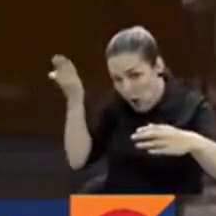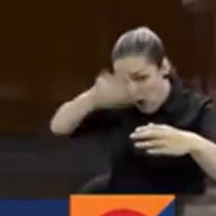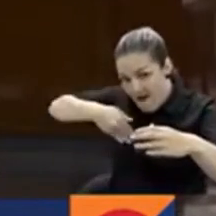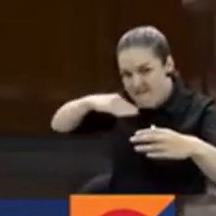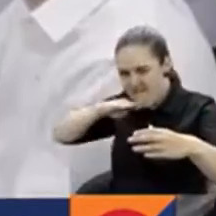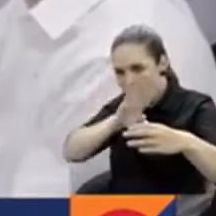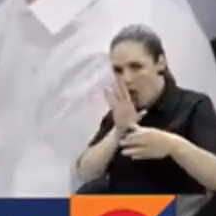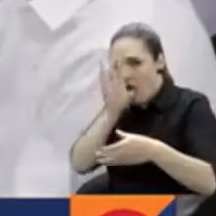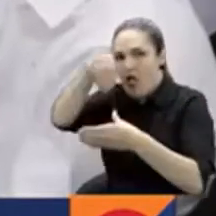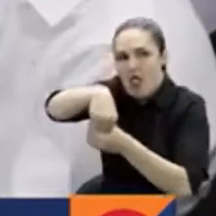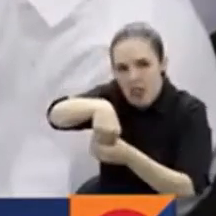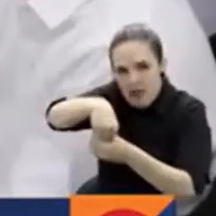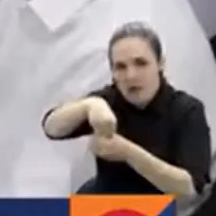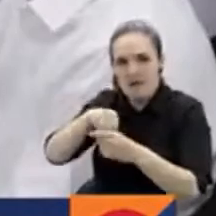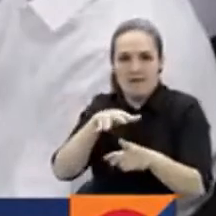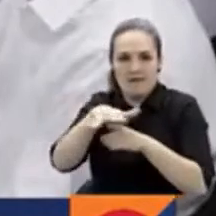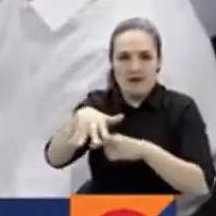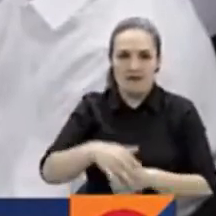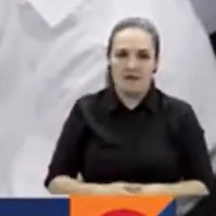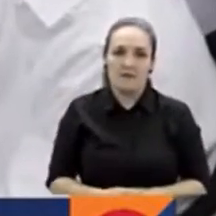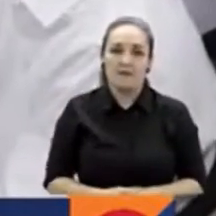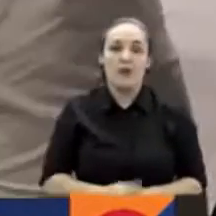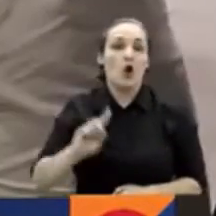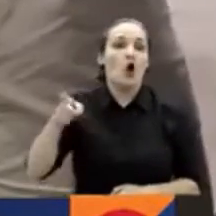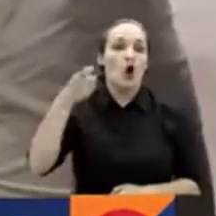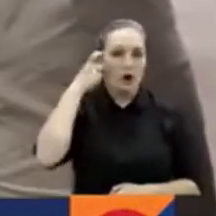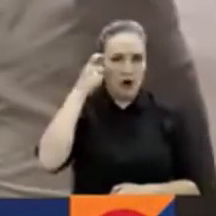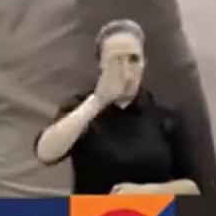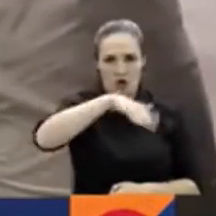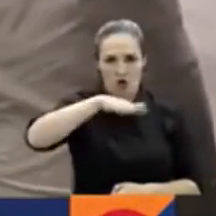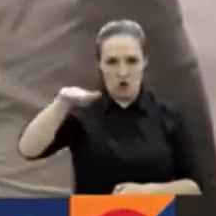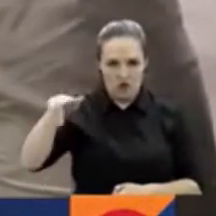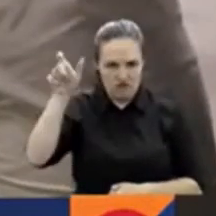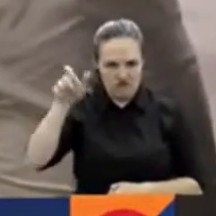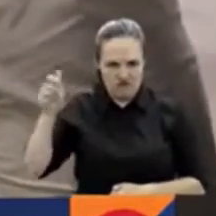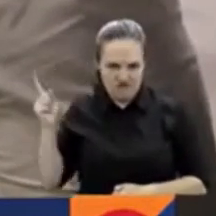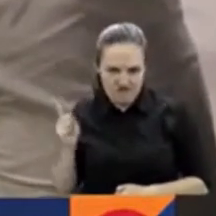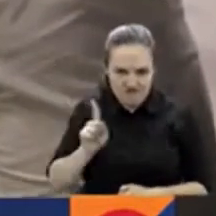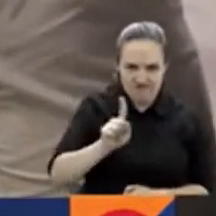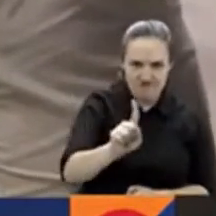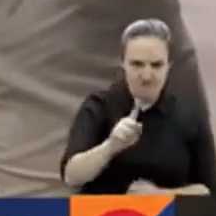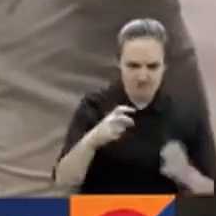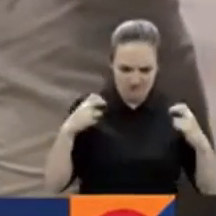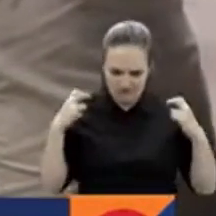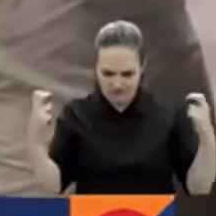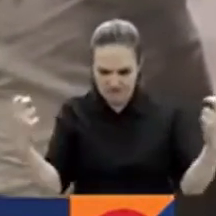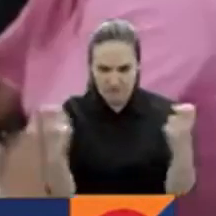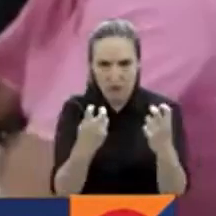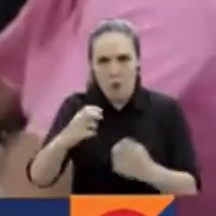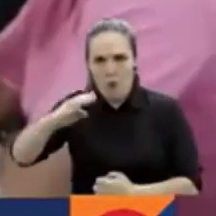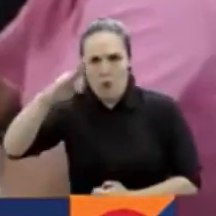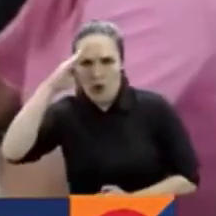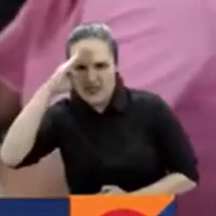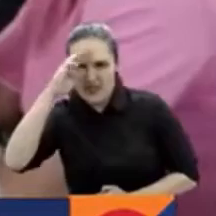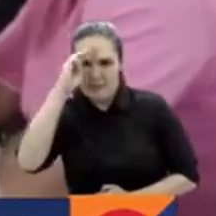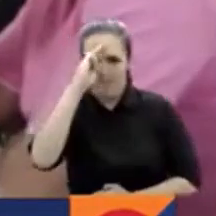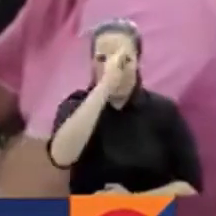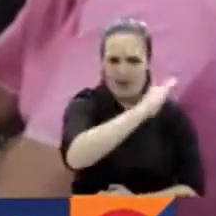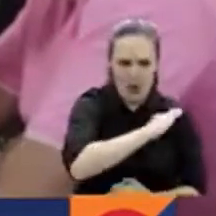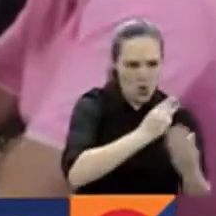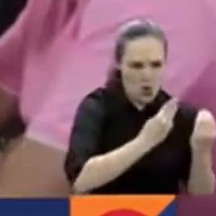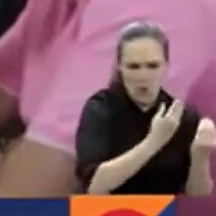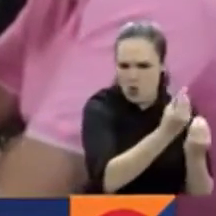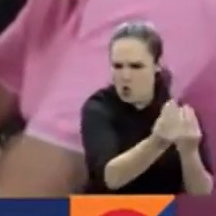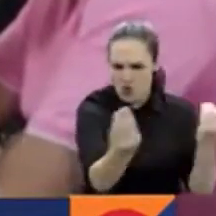mineros. Con la presencia del gobernador de Antioquia, altos mandos de la policía y el ejército, diferentes entes de control y delegados